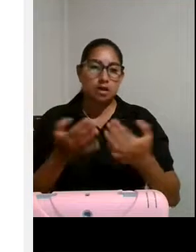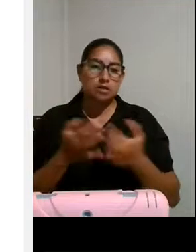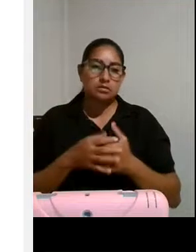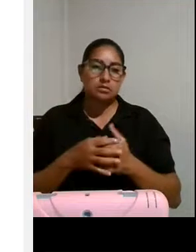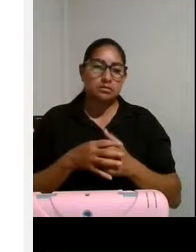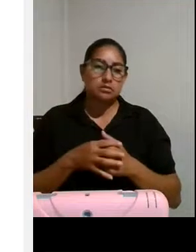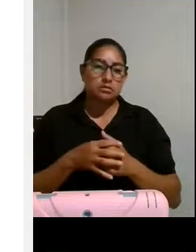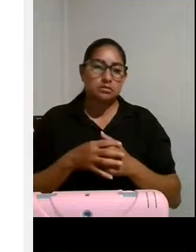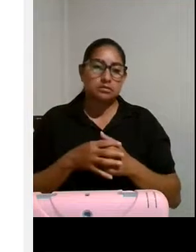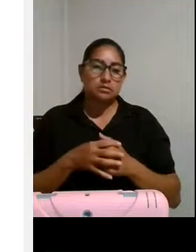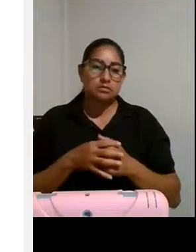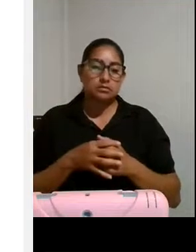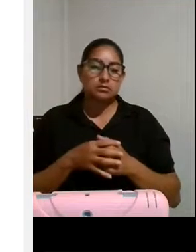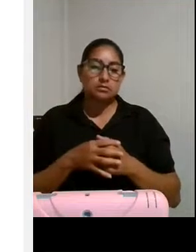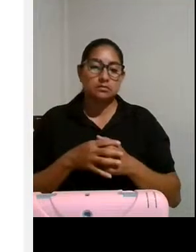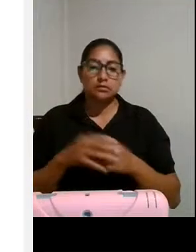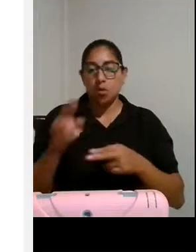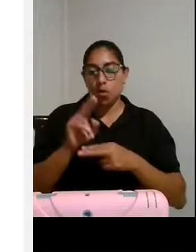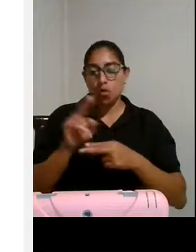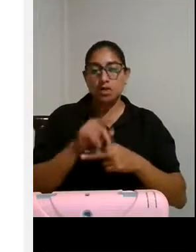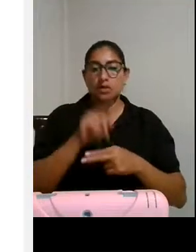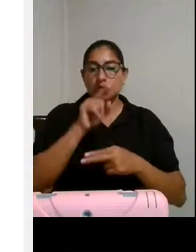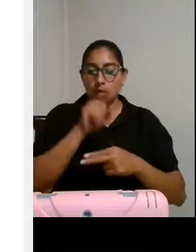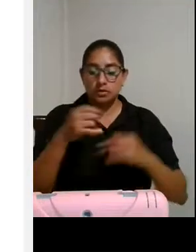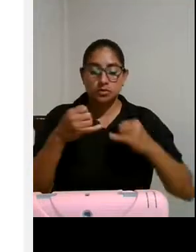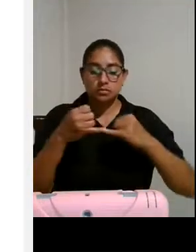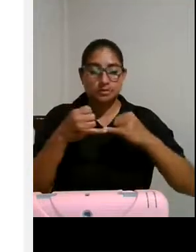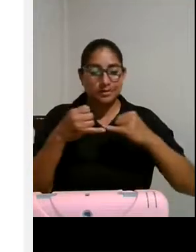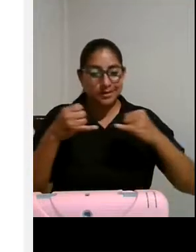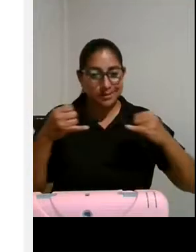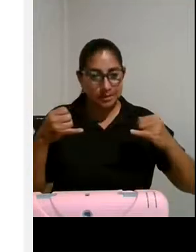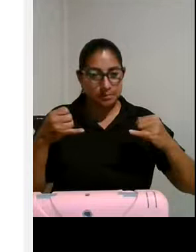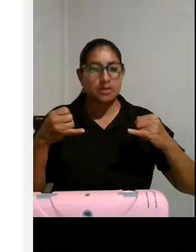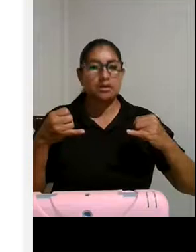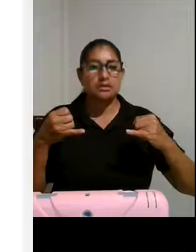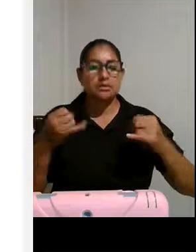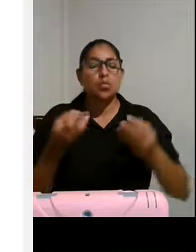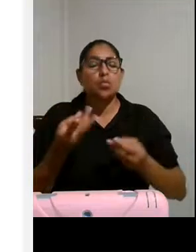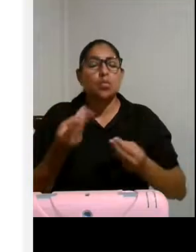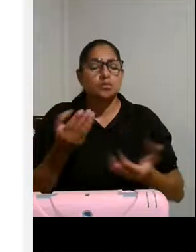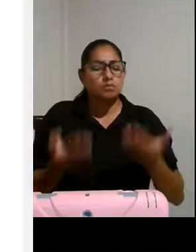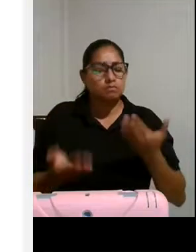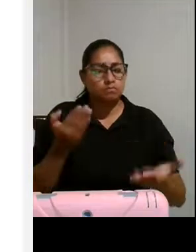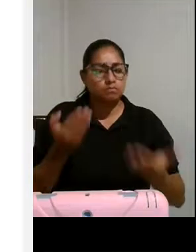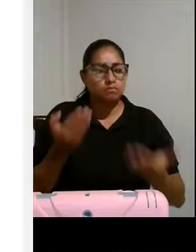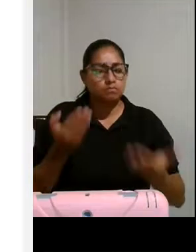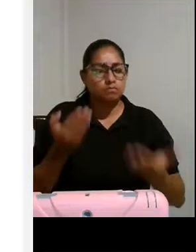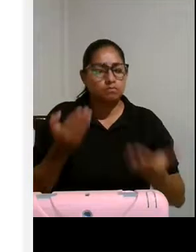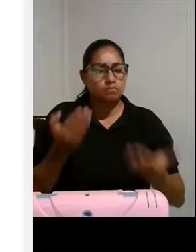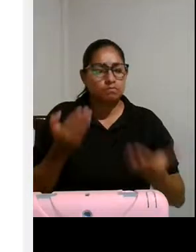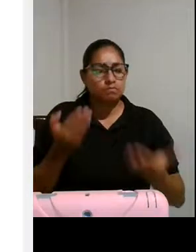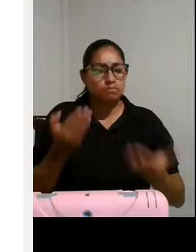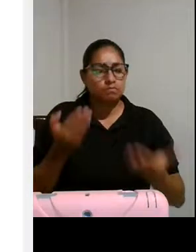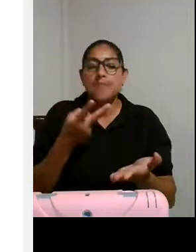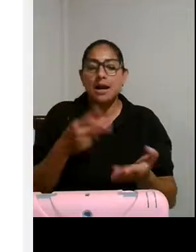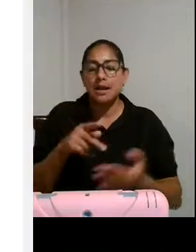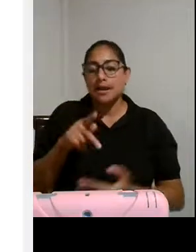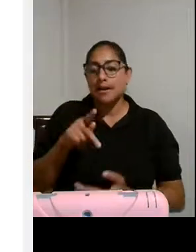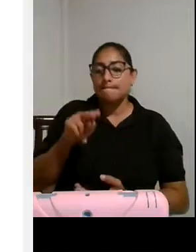la derivada utilizando esta definición del límite, estamos calculando el valor de la pendiente de la